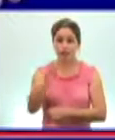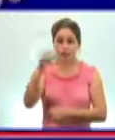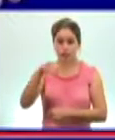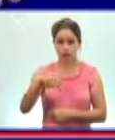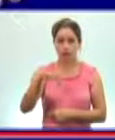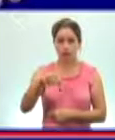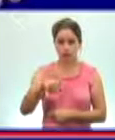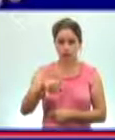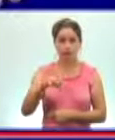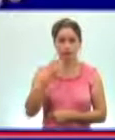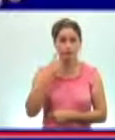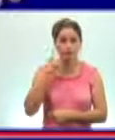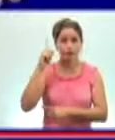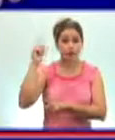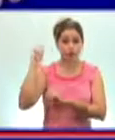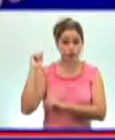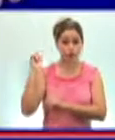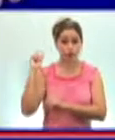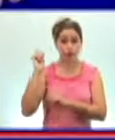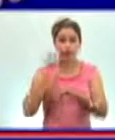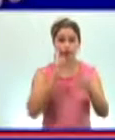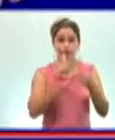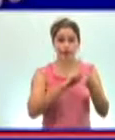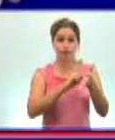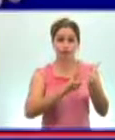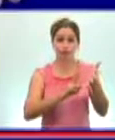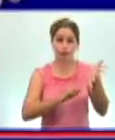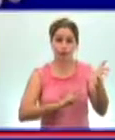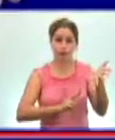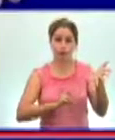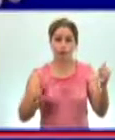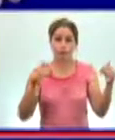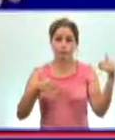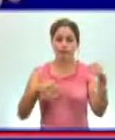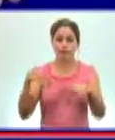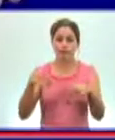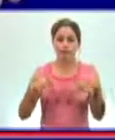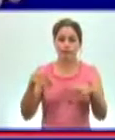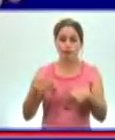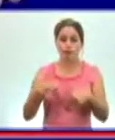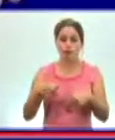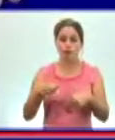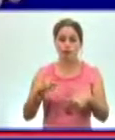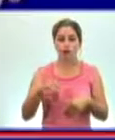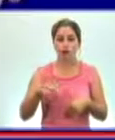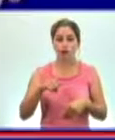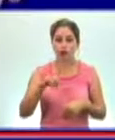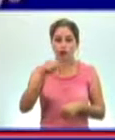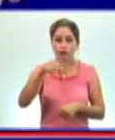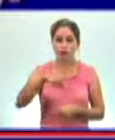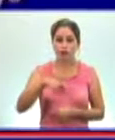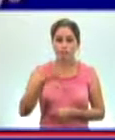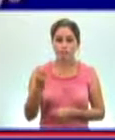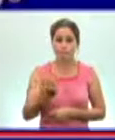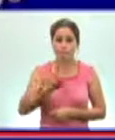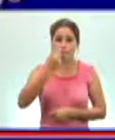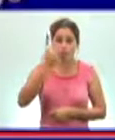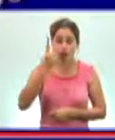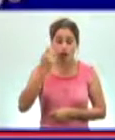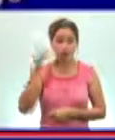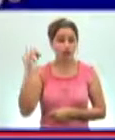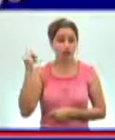bien dice la diapo, participó en la fundación de la Primera Internacional en 1865,